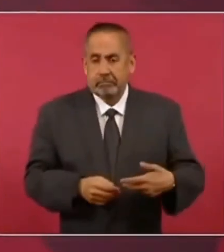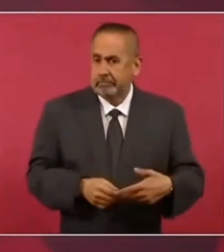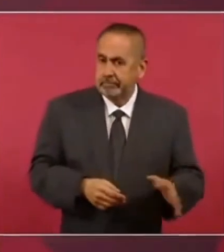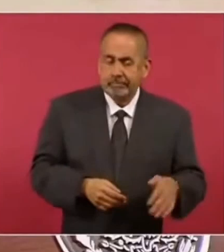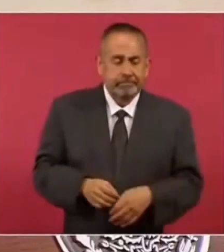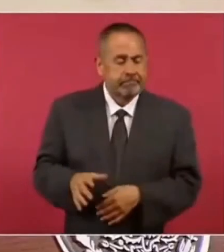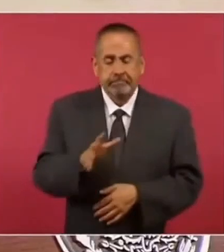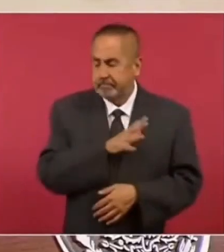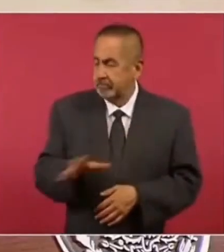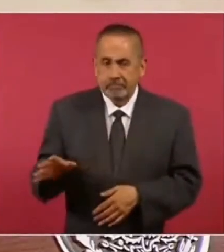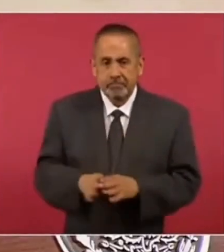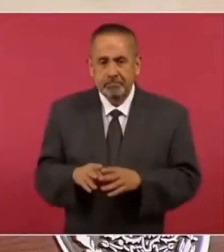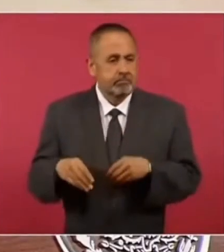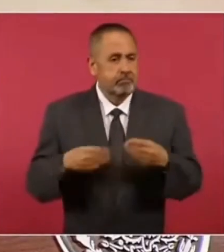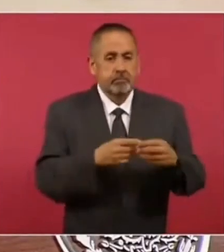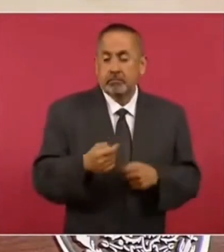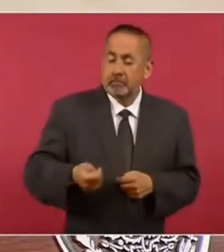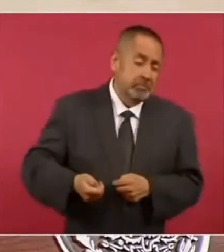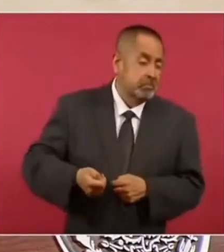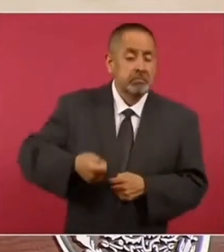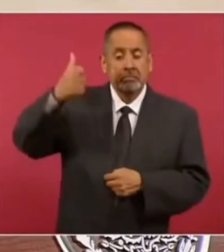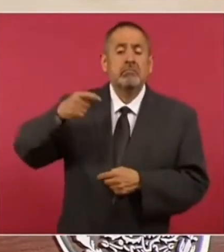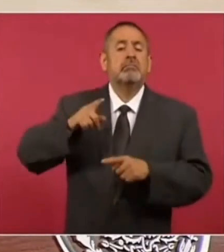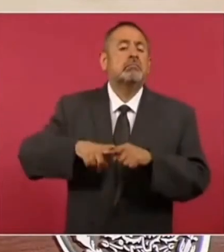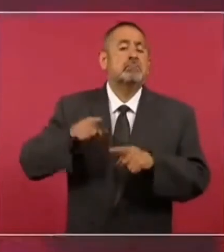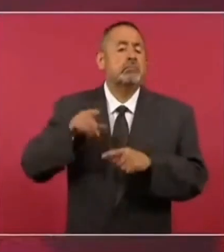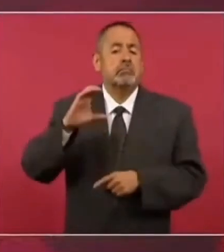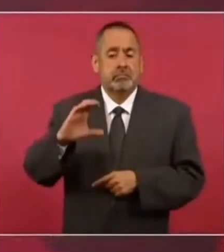lo que entregaron. Empezó Salinas.